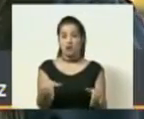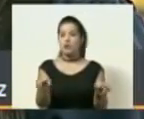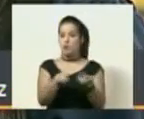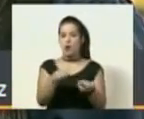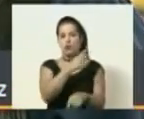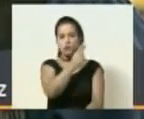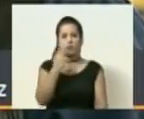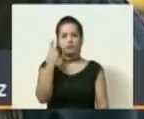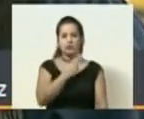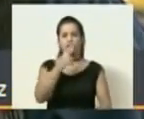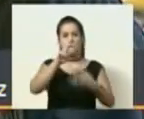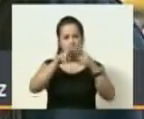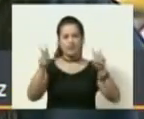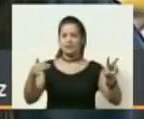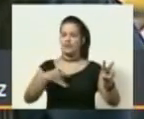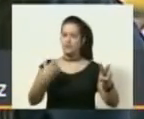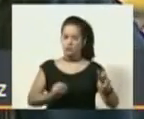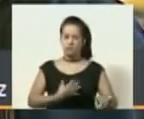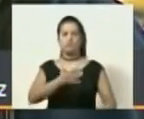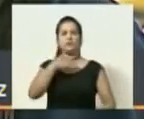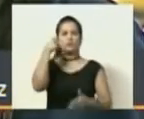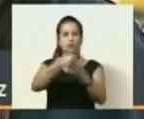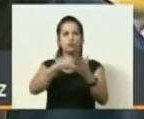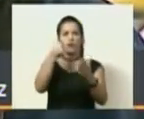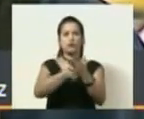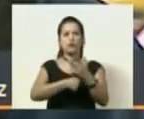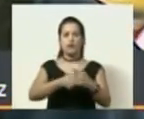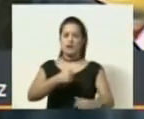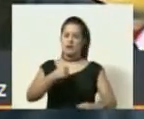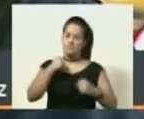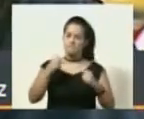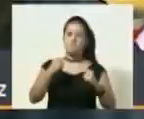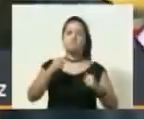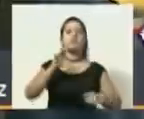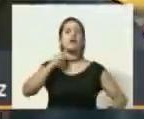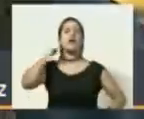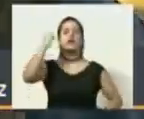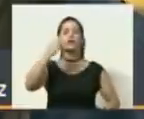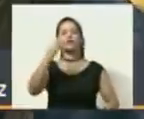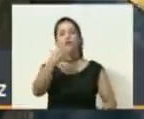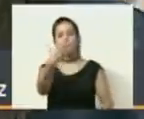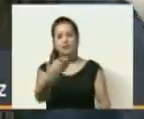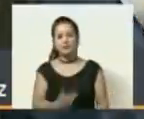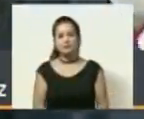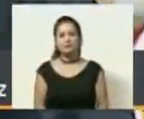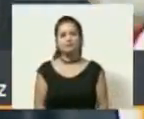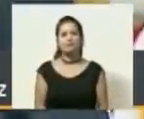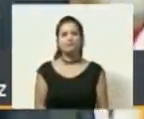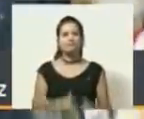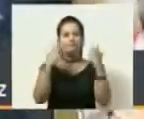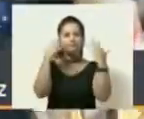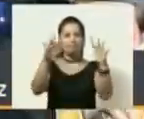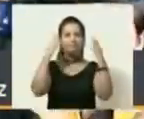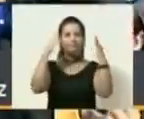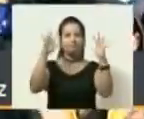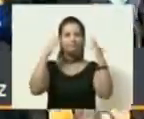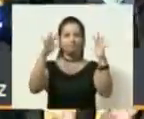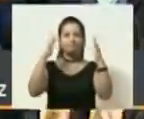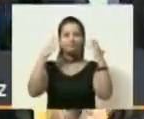con la paz nos inspira a seguir luchando, venciendo y triunfando. Muchas gracias.